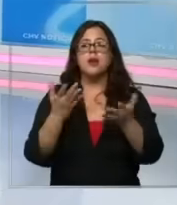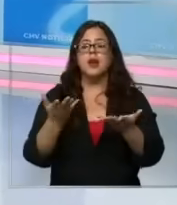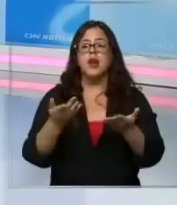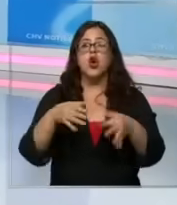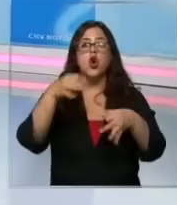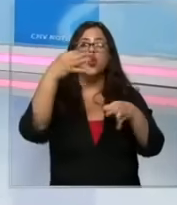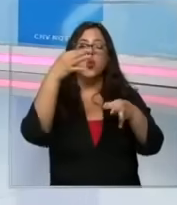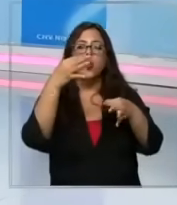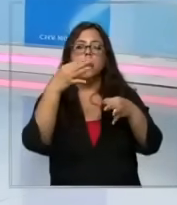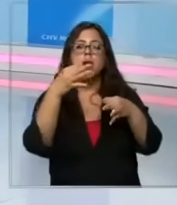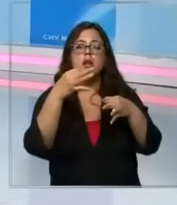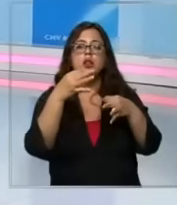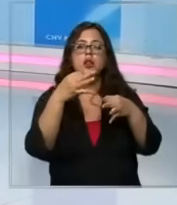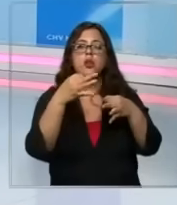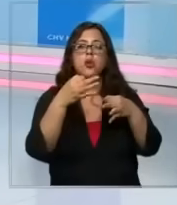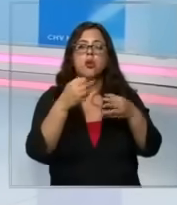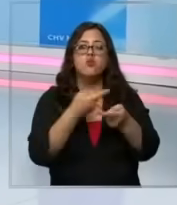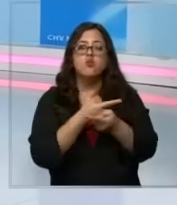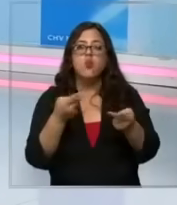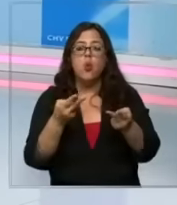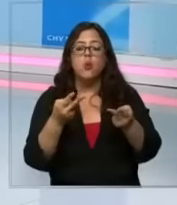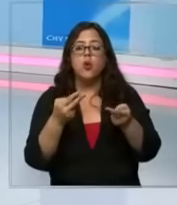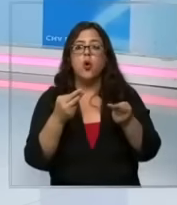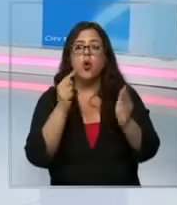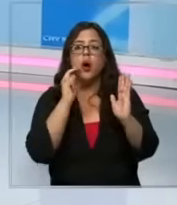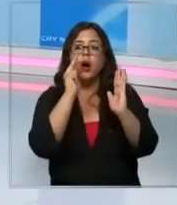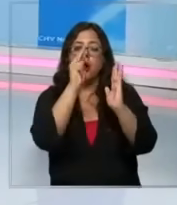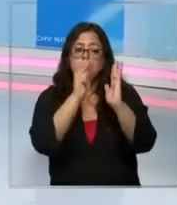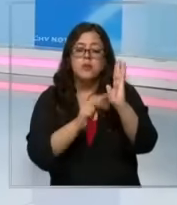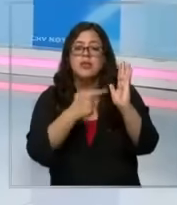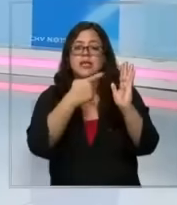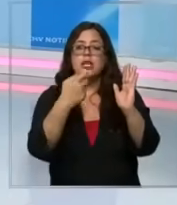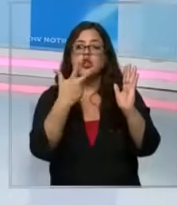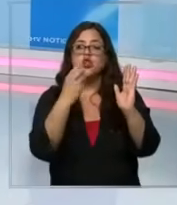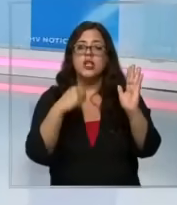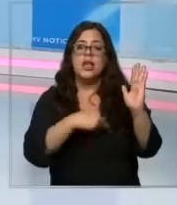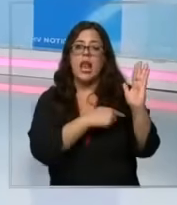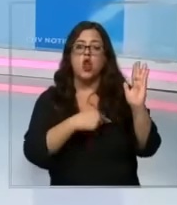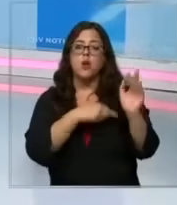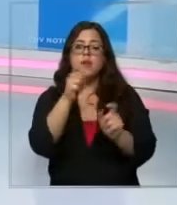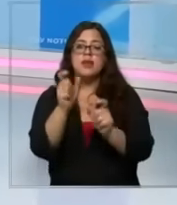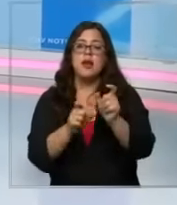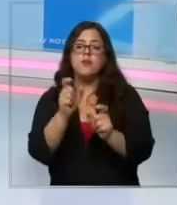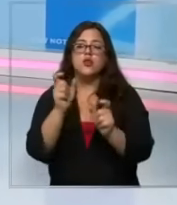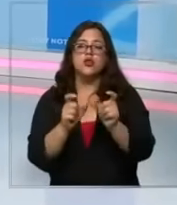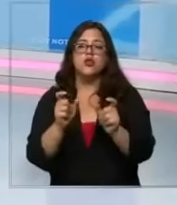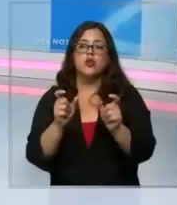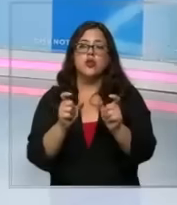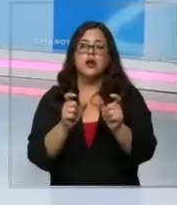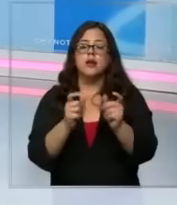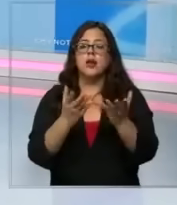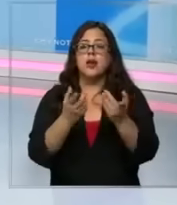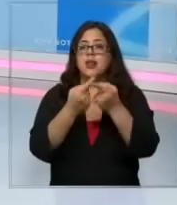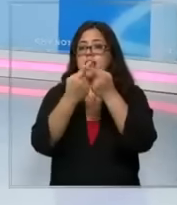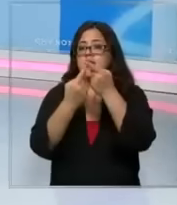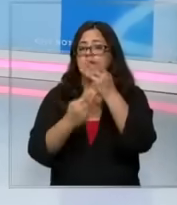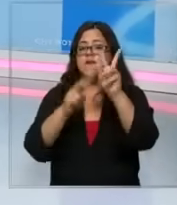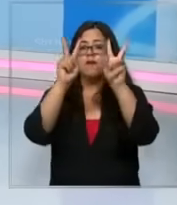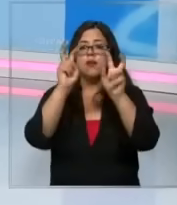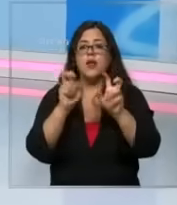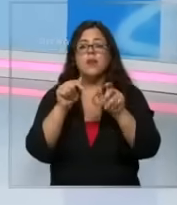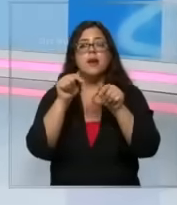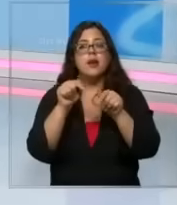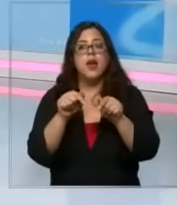documentos que se habían liberado, que son documentos que contienen 180 nombres de personalidades de diferentes ámbitos y que